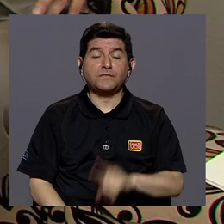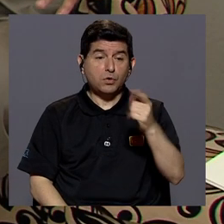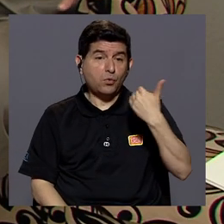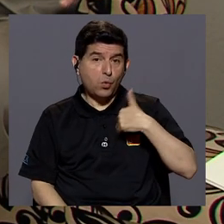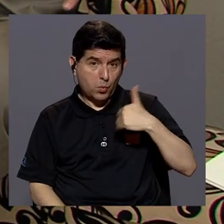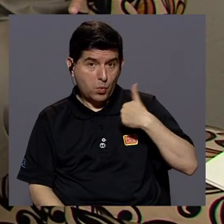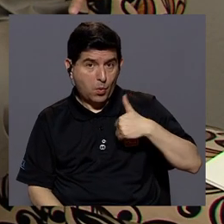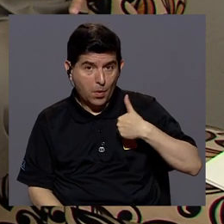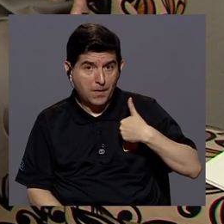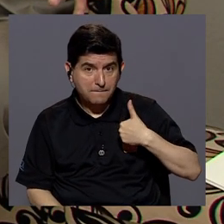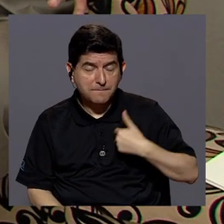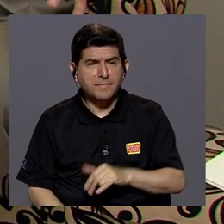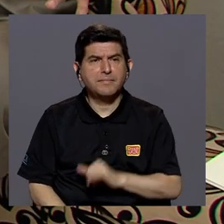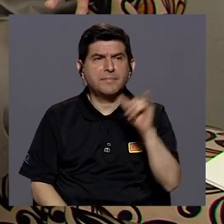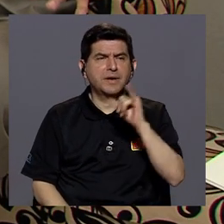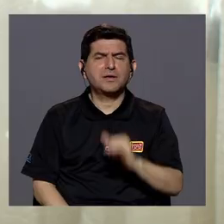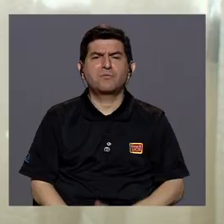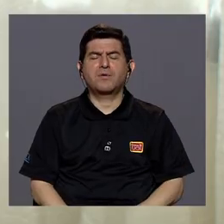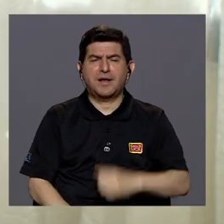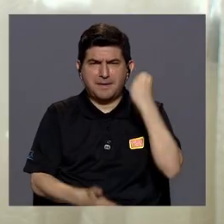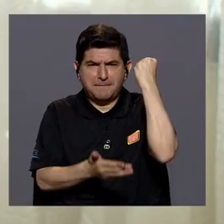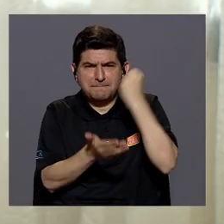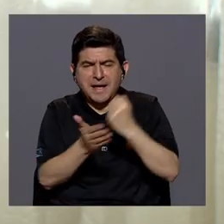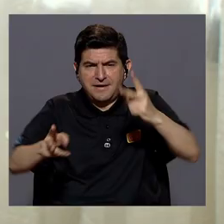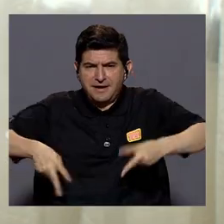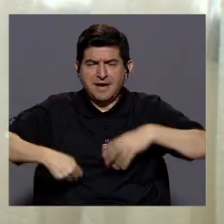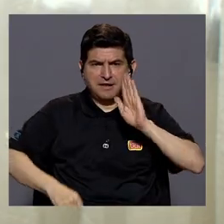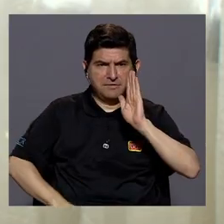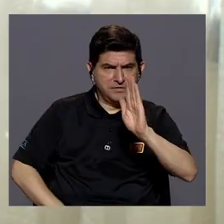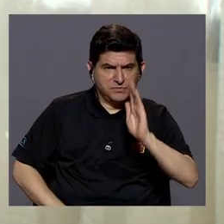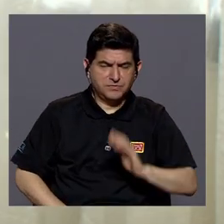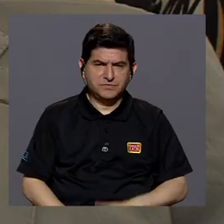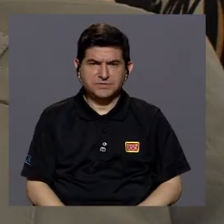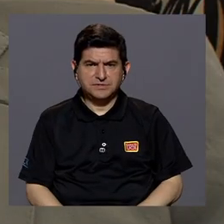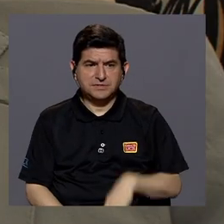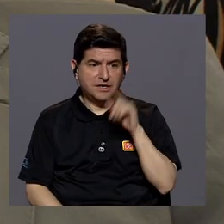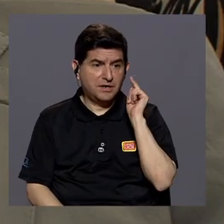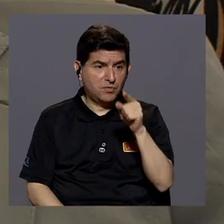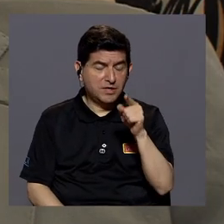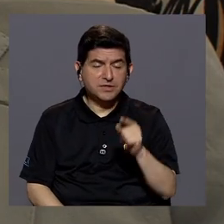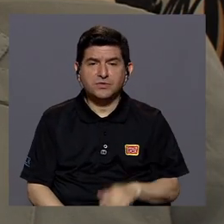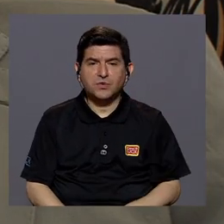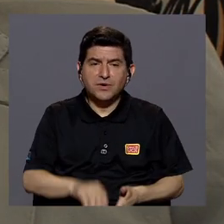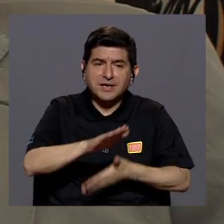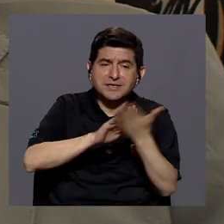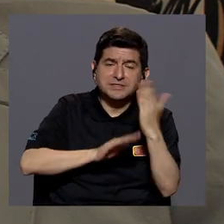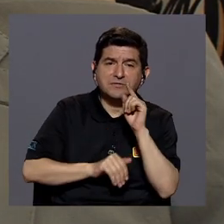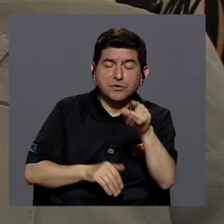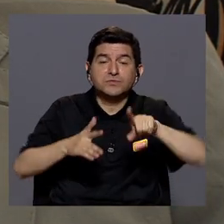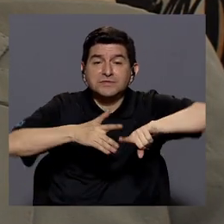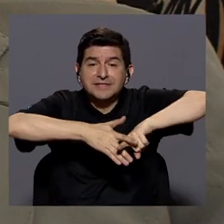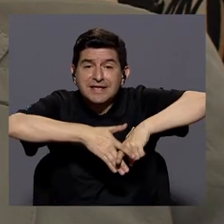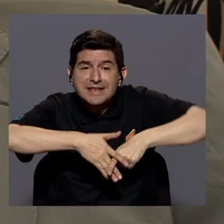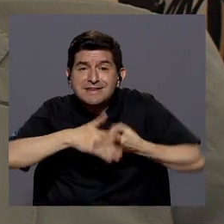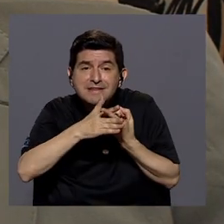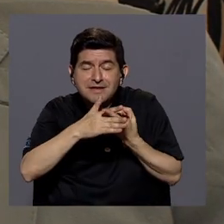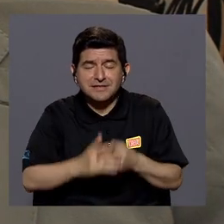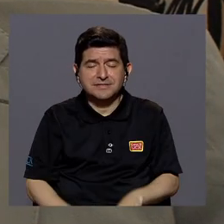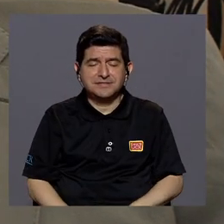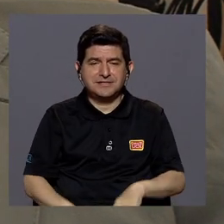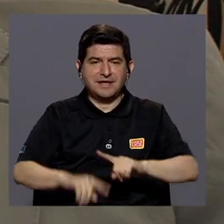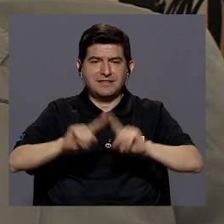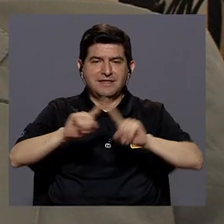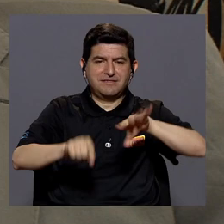que también le marcaría su vida porque cuando él sale, usted de algún modo inicia de manera